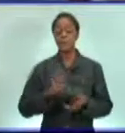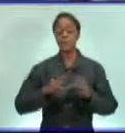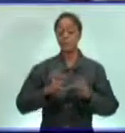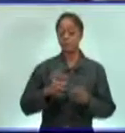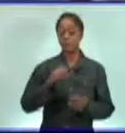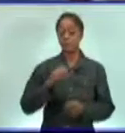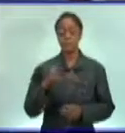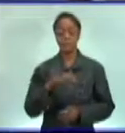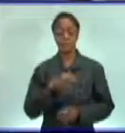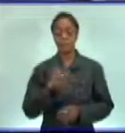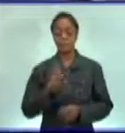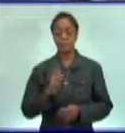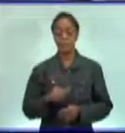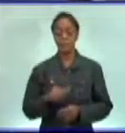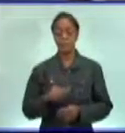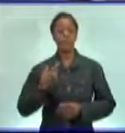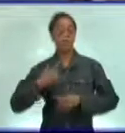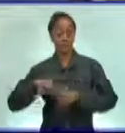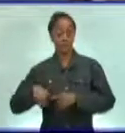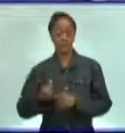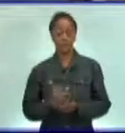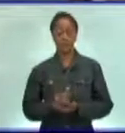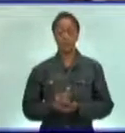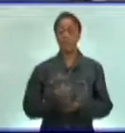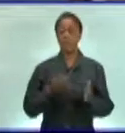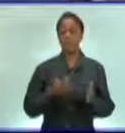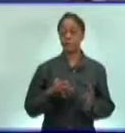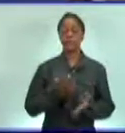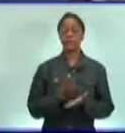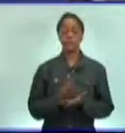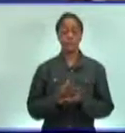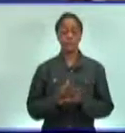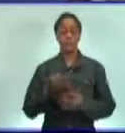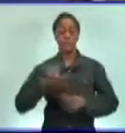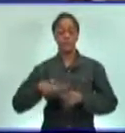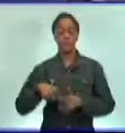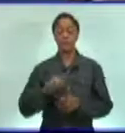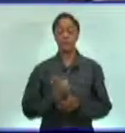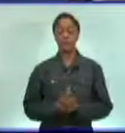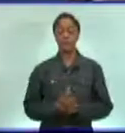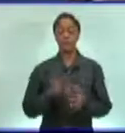a la célula. Existen otras partes que estudiarán en grados superiores.